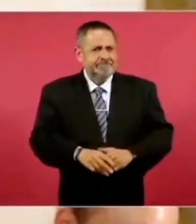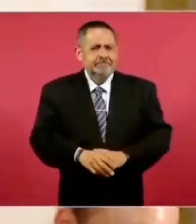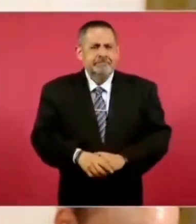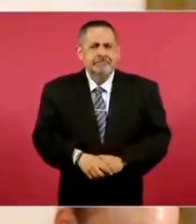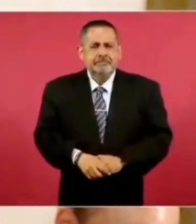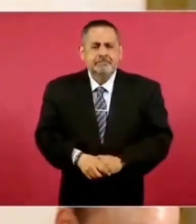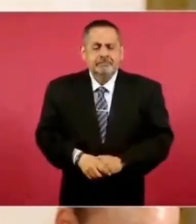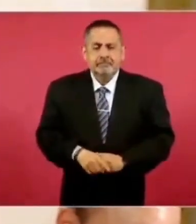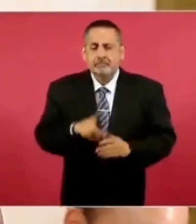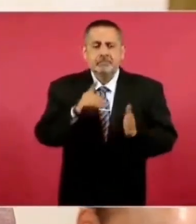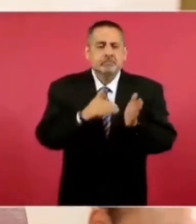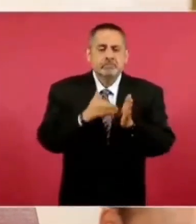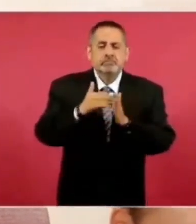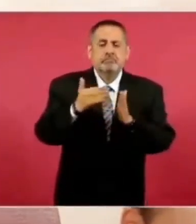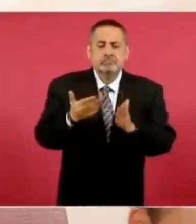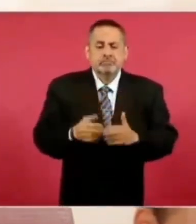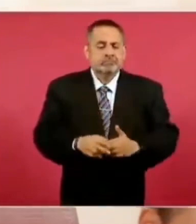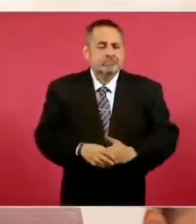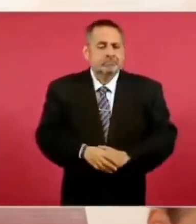¿1 millón